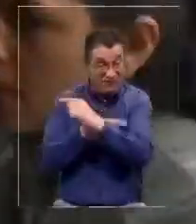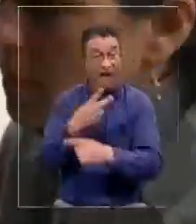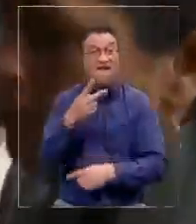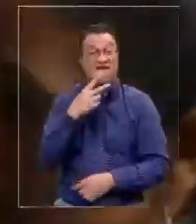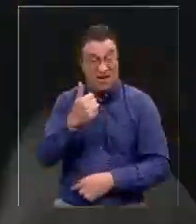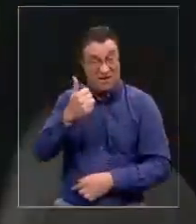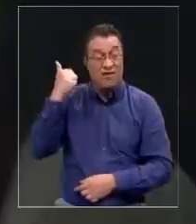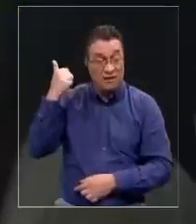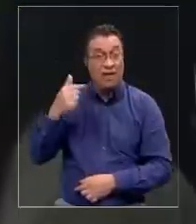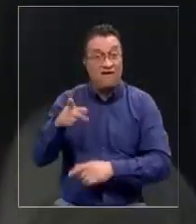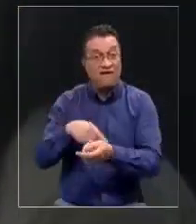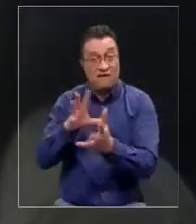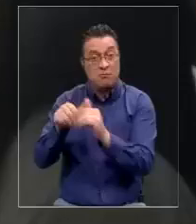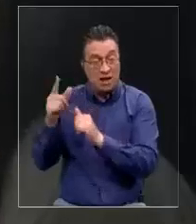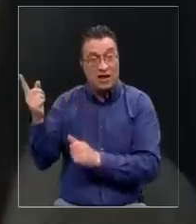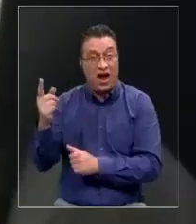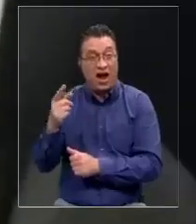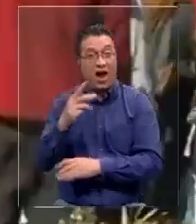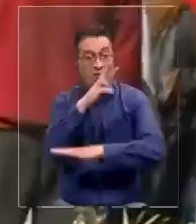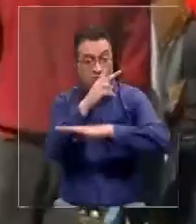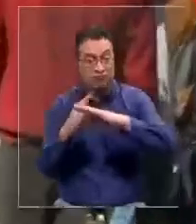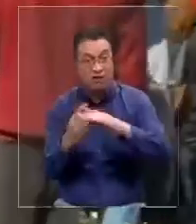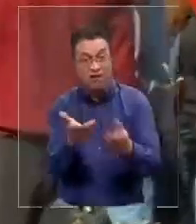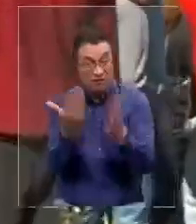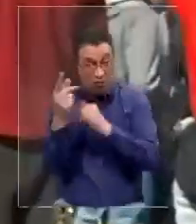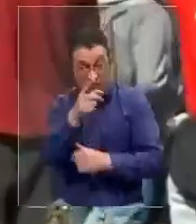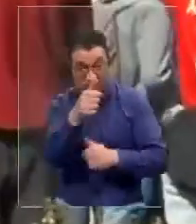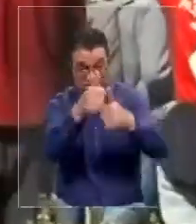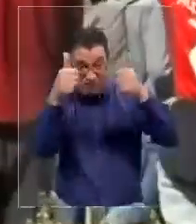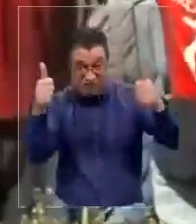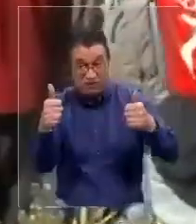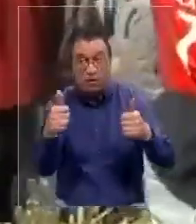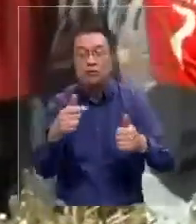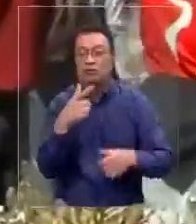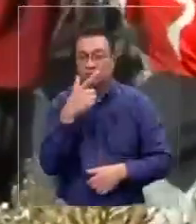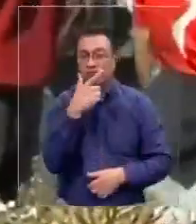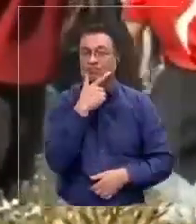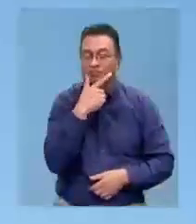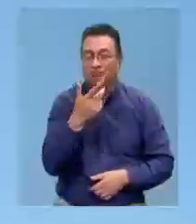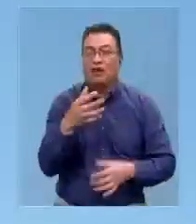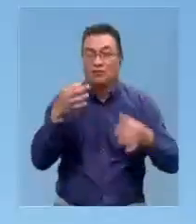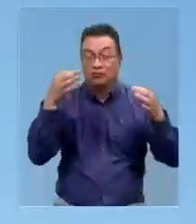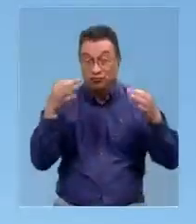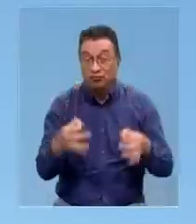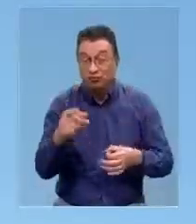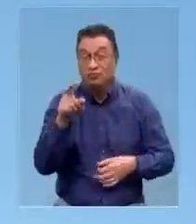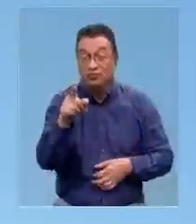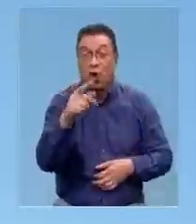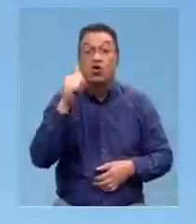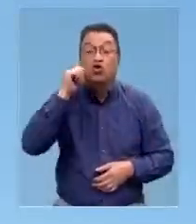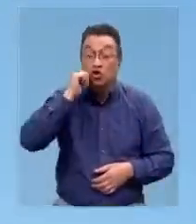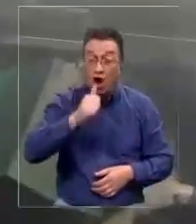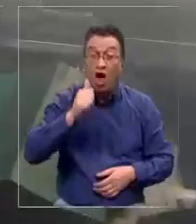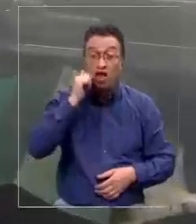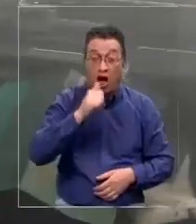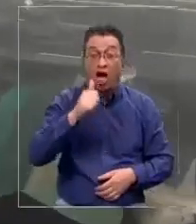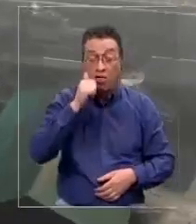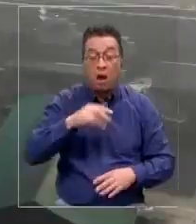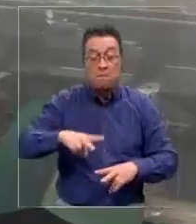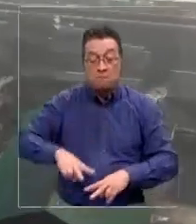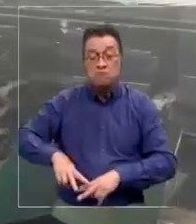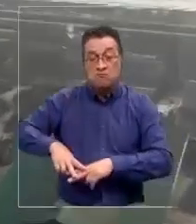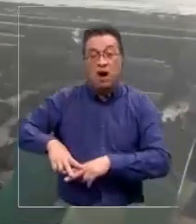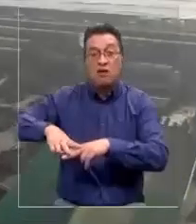Puchuncaví con sus familias? Dudas ante la única certeza que existe. Cada día que pasa, se acumula